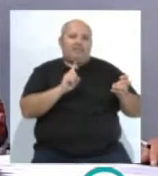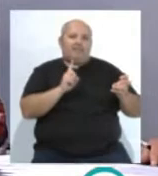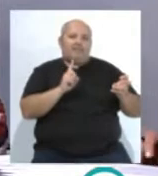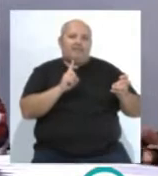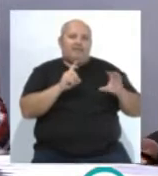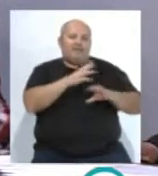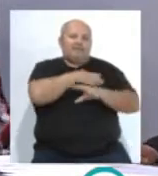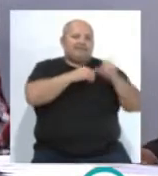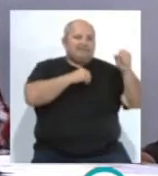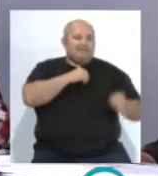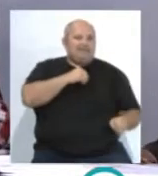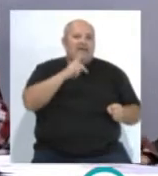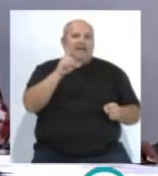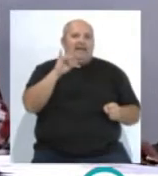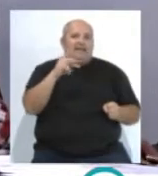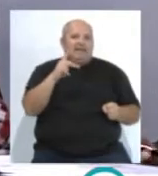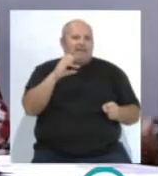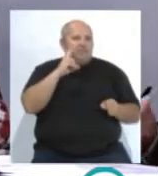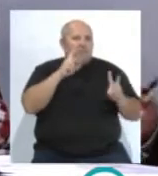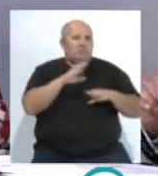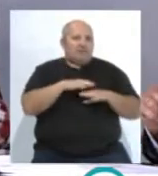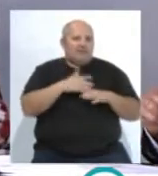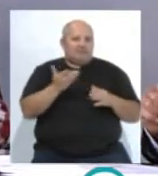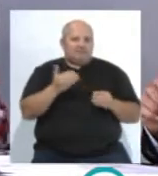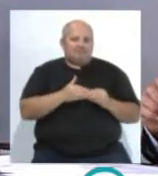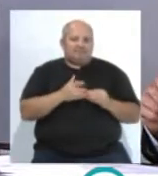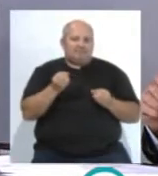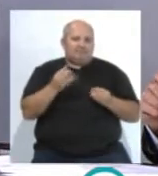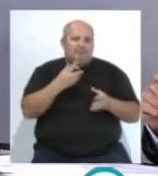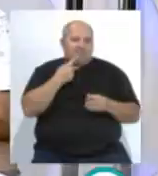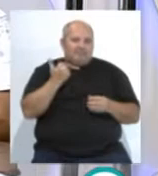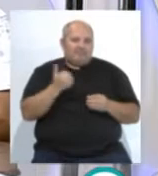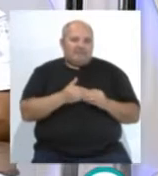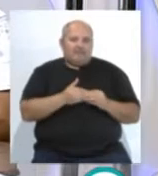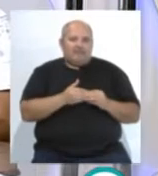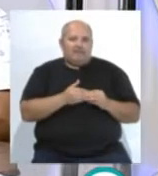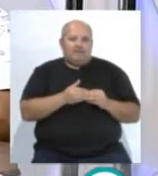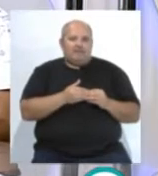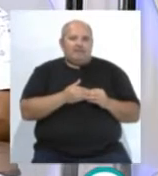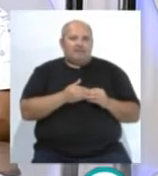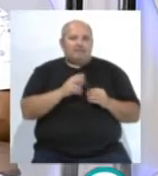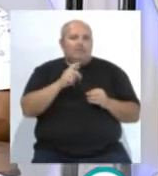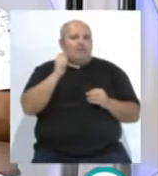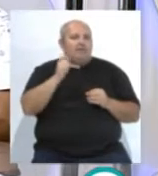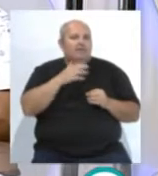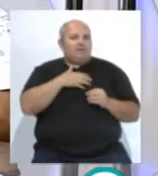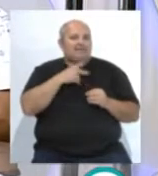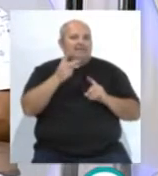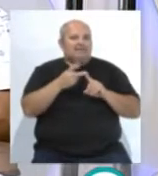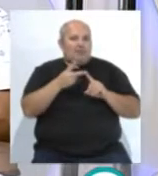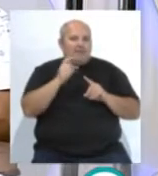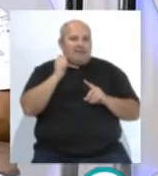el agarrón Alex cuando te estaba en la visión de la pelota. ¿No? Si se pita esa falta hay que sacarle tarjeta. ¿Y era la